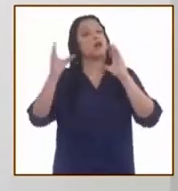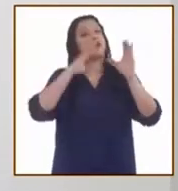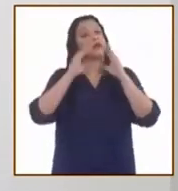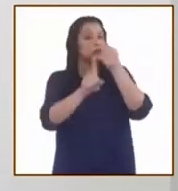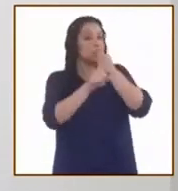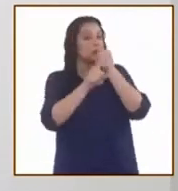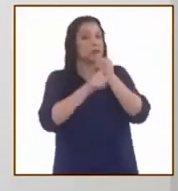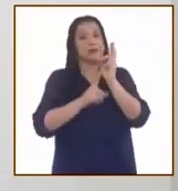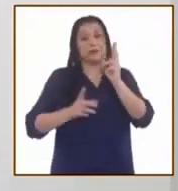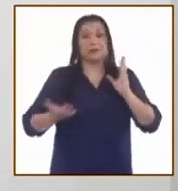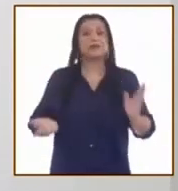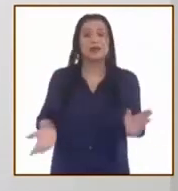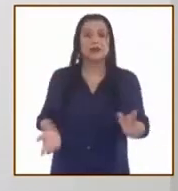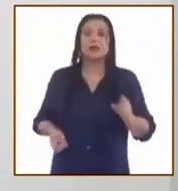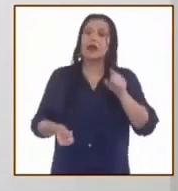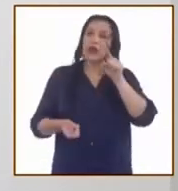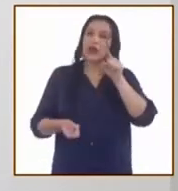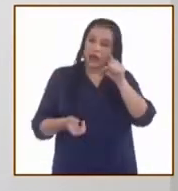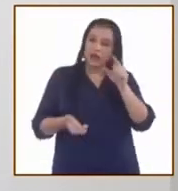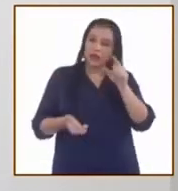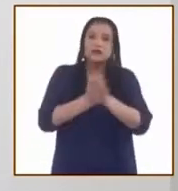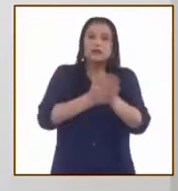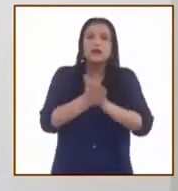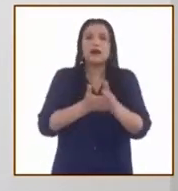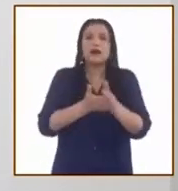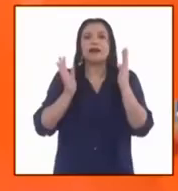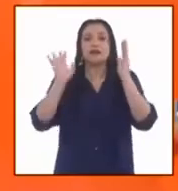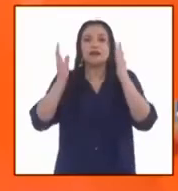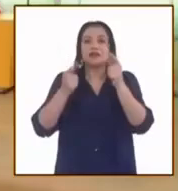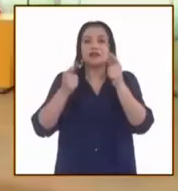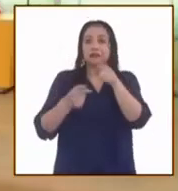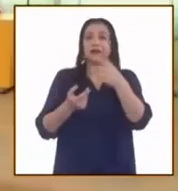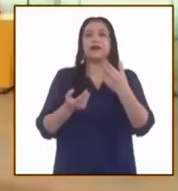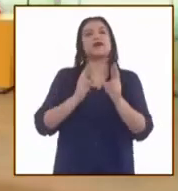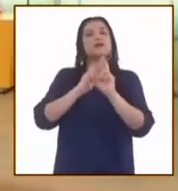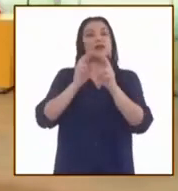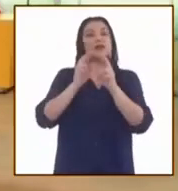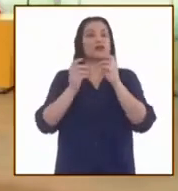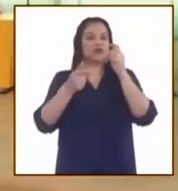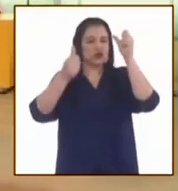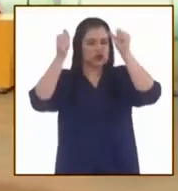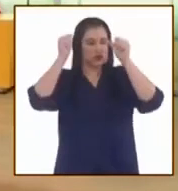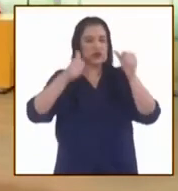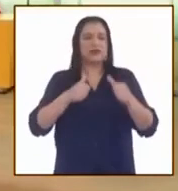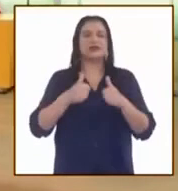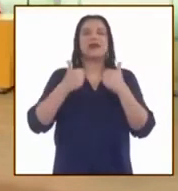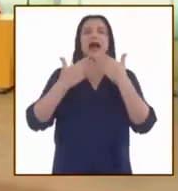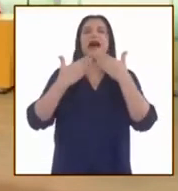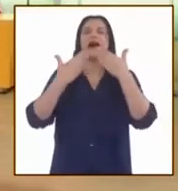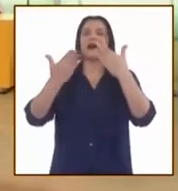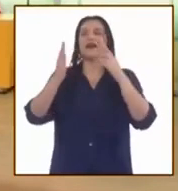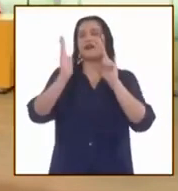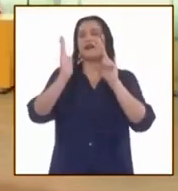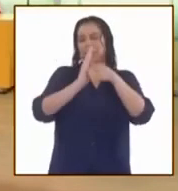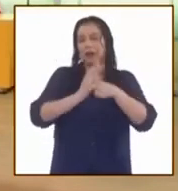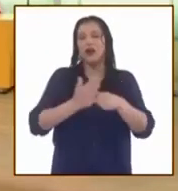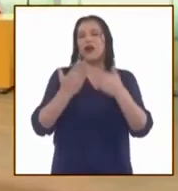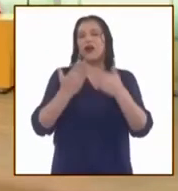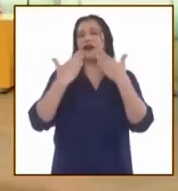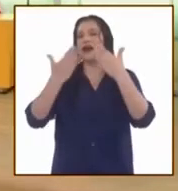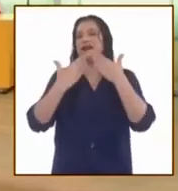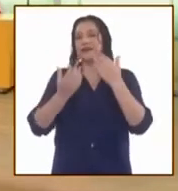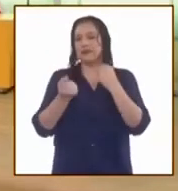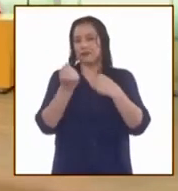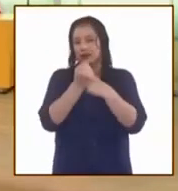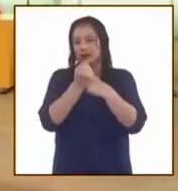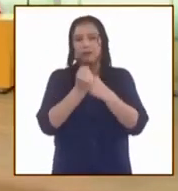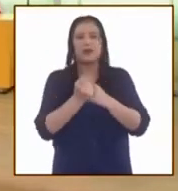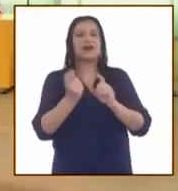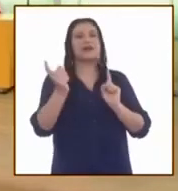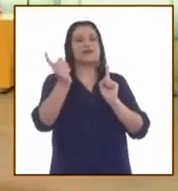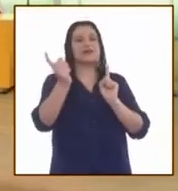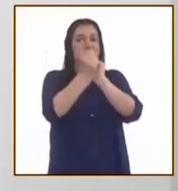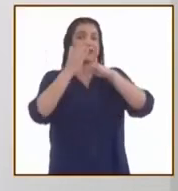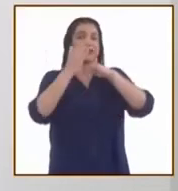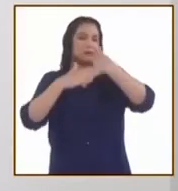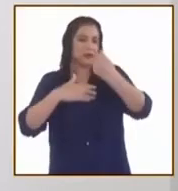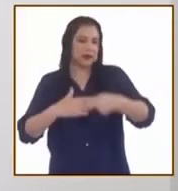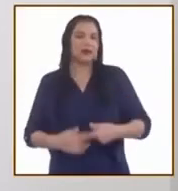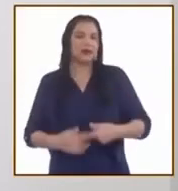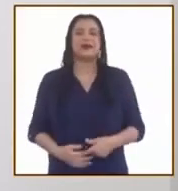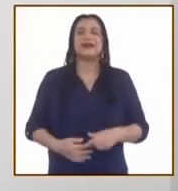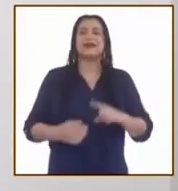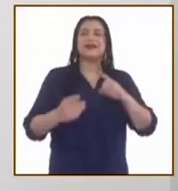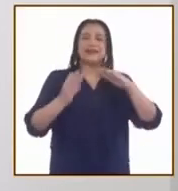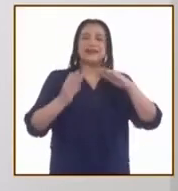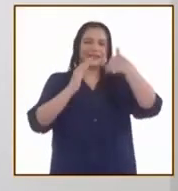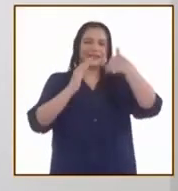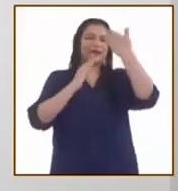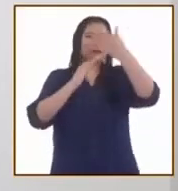con sus profesores. Ellos están para escucharlos siempre. Hasta luego, profesora Flor, gracias. Muchas gracias, profesora. Hasta la próxima.